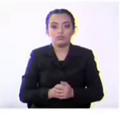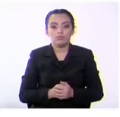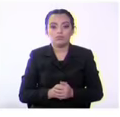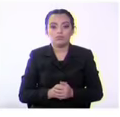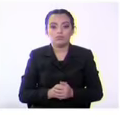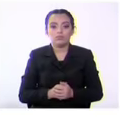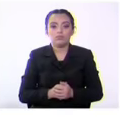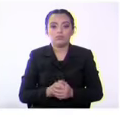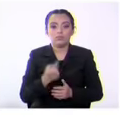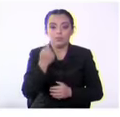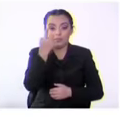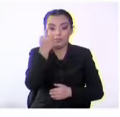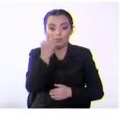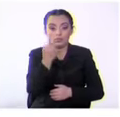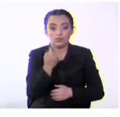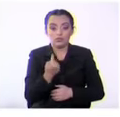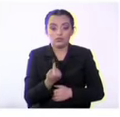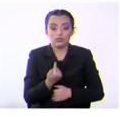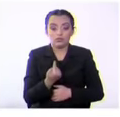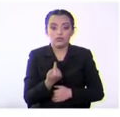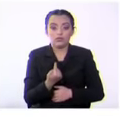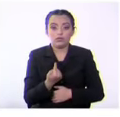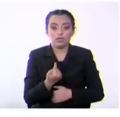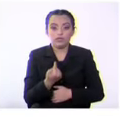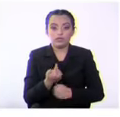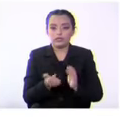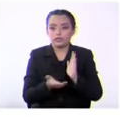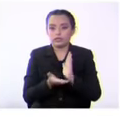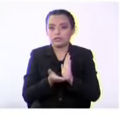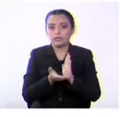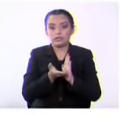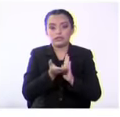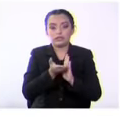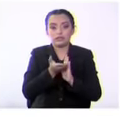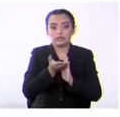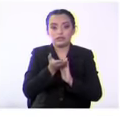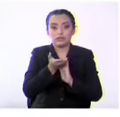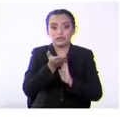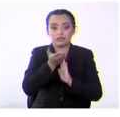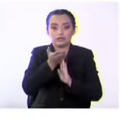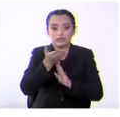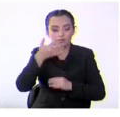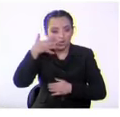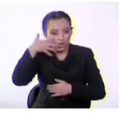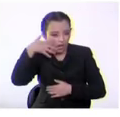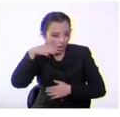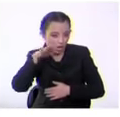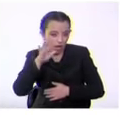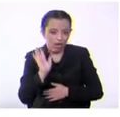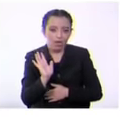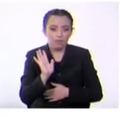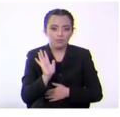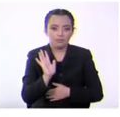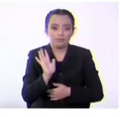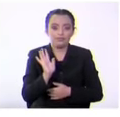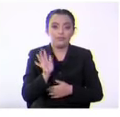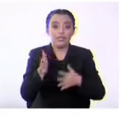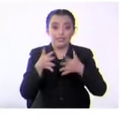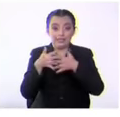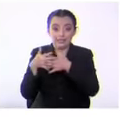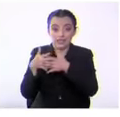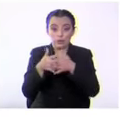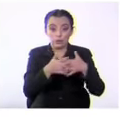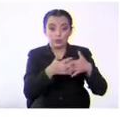Los humanos nos encontramos en evolución. Un claro ejemplo puede observarse en la población humana de los Estados